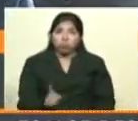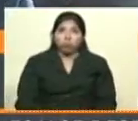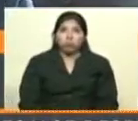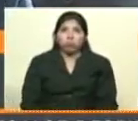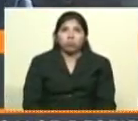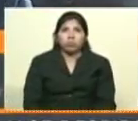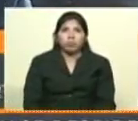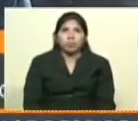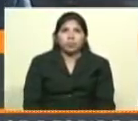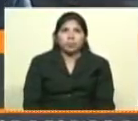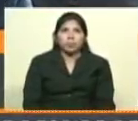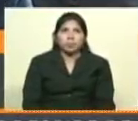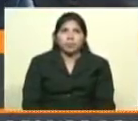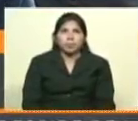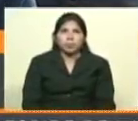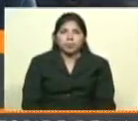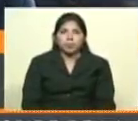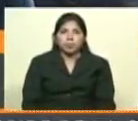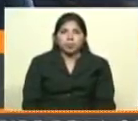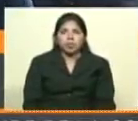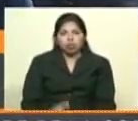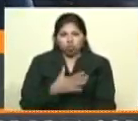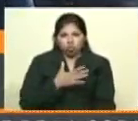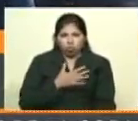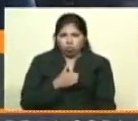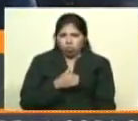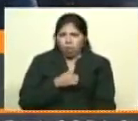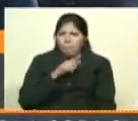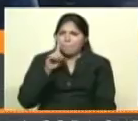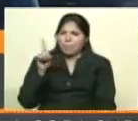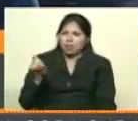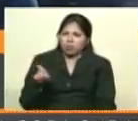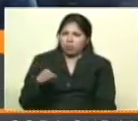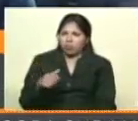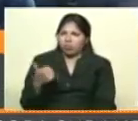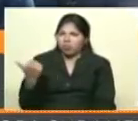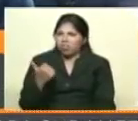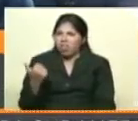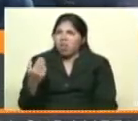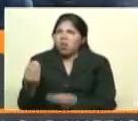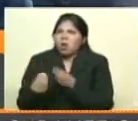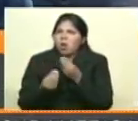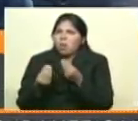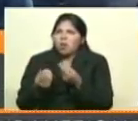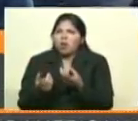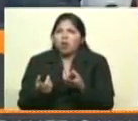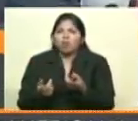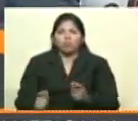abstención. Y yo pregunto, ¿cómo van a tomar el poder político, señores de la MUT?